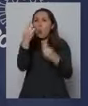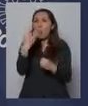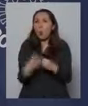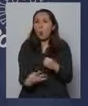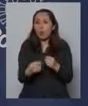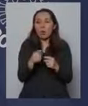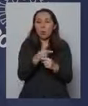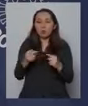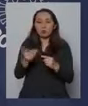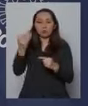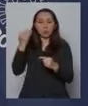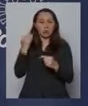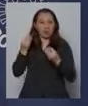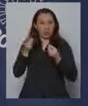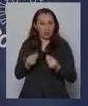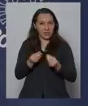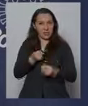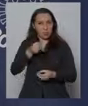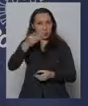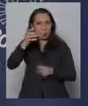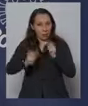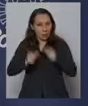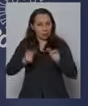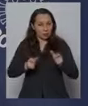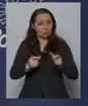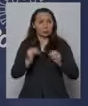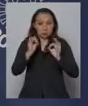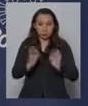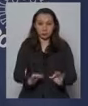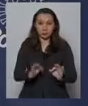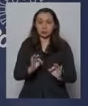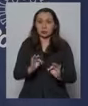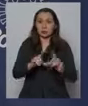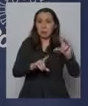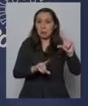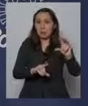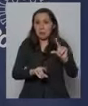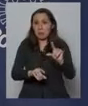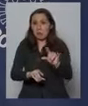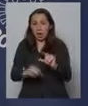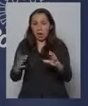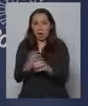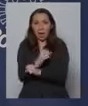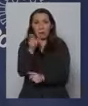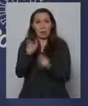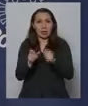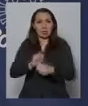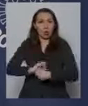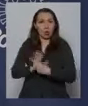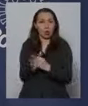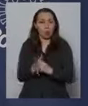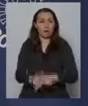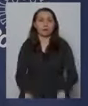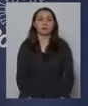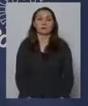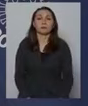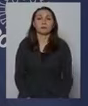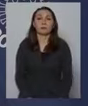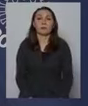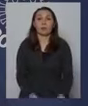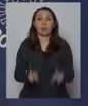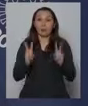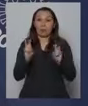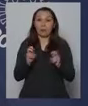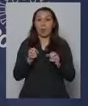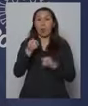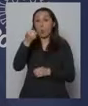última semana, si es que está correcto el número de, y si es que efectivamente ha habido una disminución tan brusca de los casos de coronavirus. Con respecto